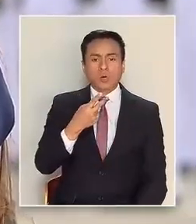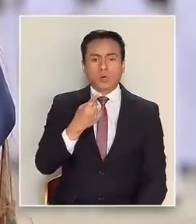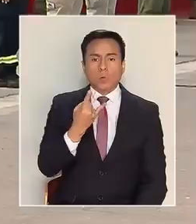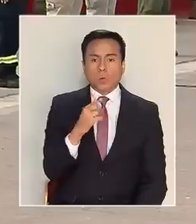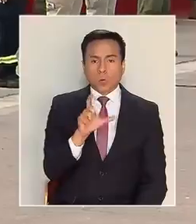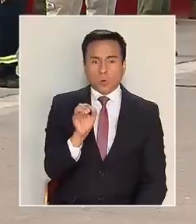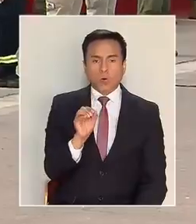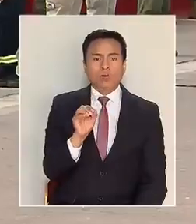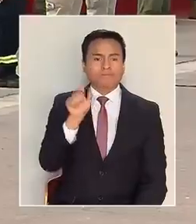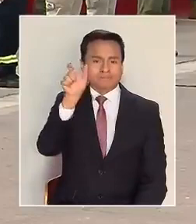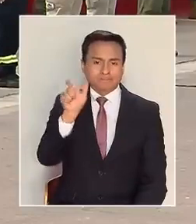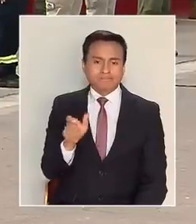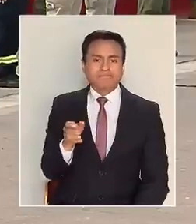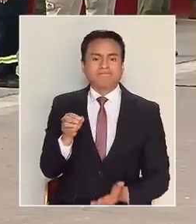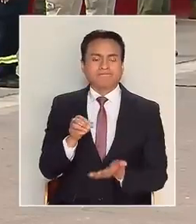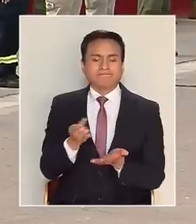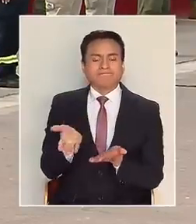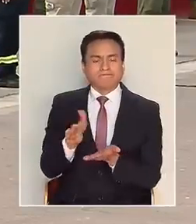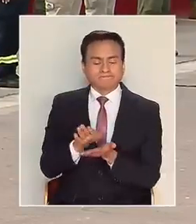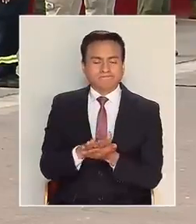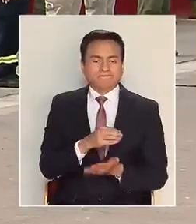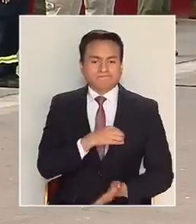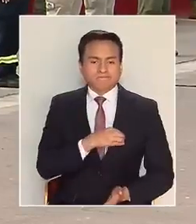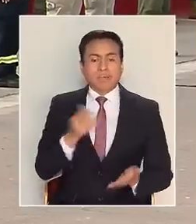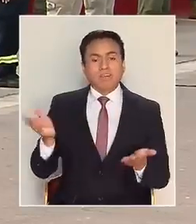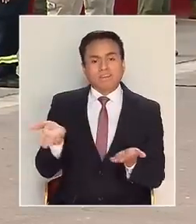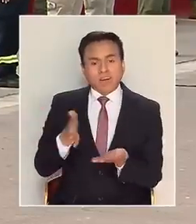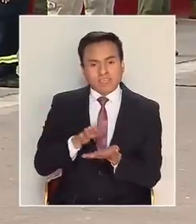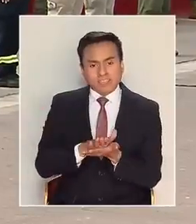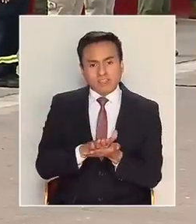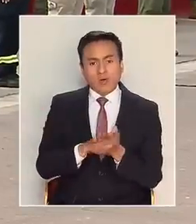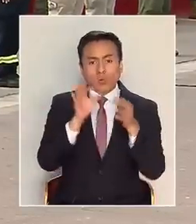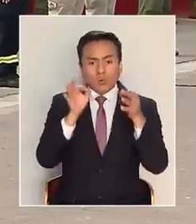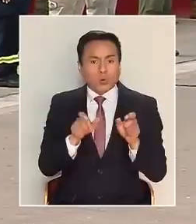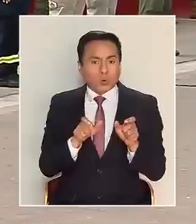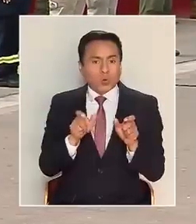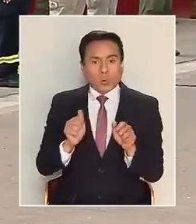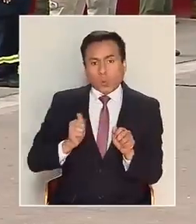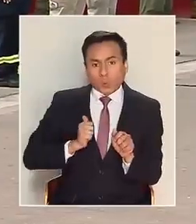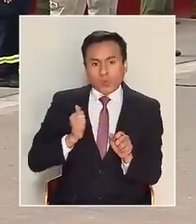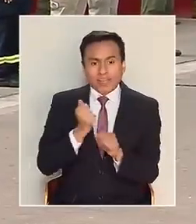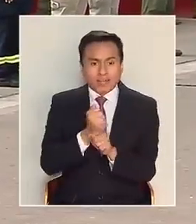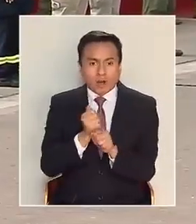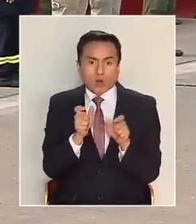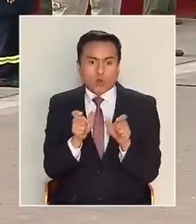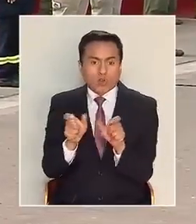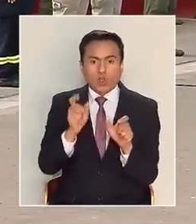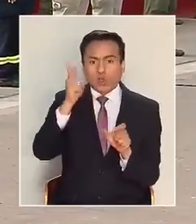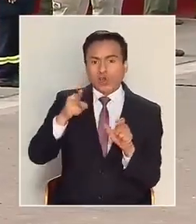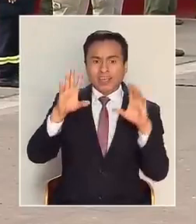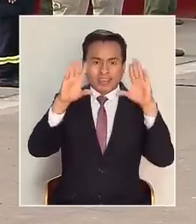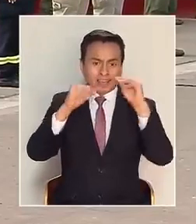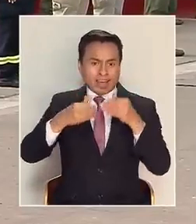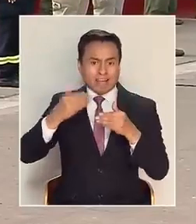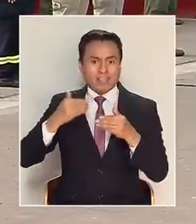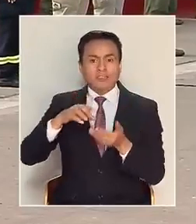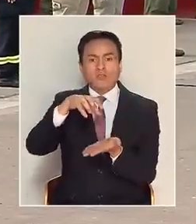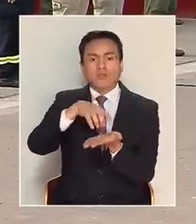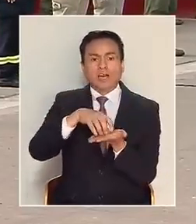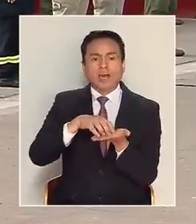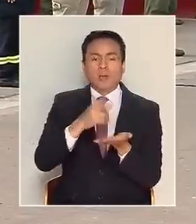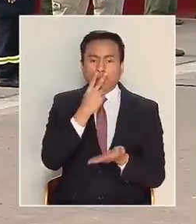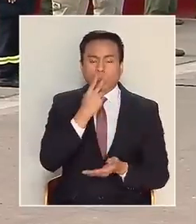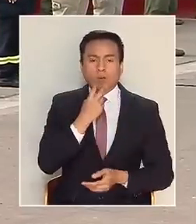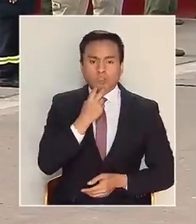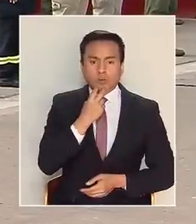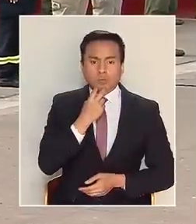Sotomayor, que en paz descanse, fallecido trágicamente mientras cumplía labores de control de toque de queda en la ciudad de Puerto